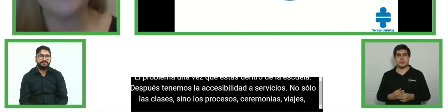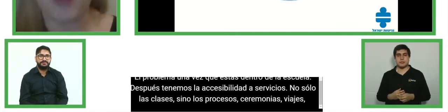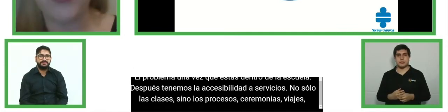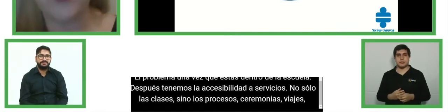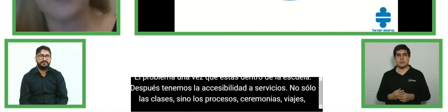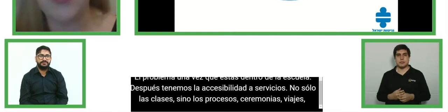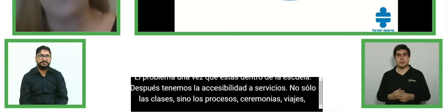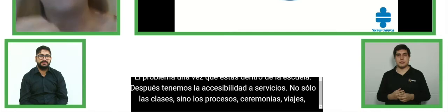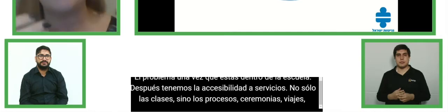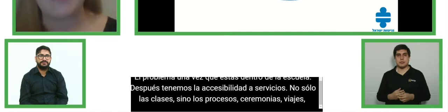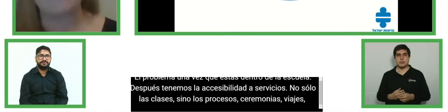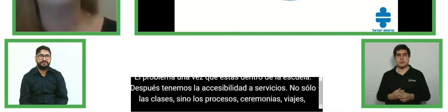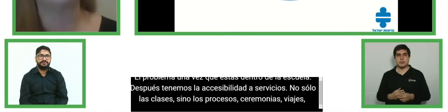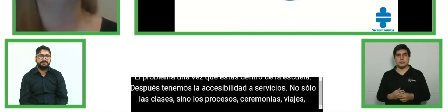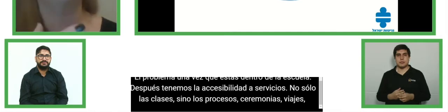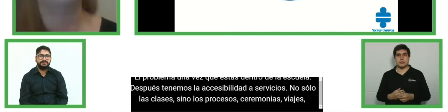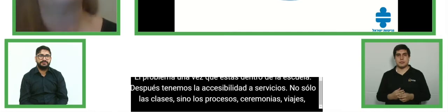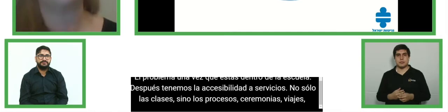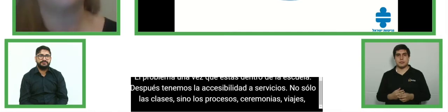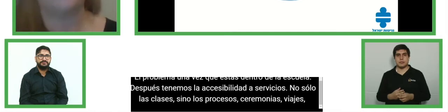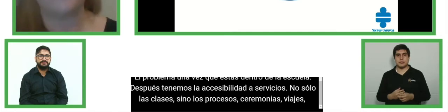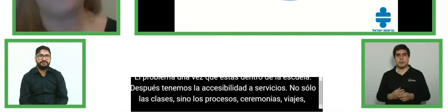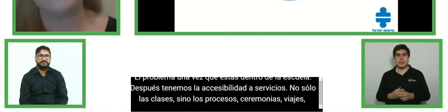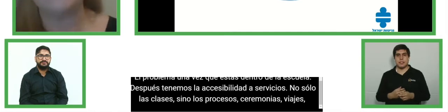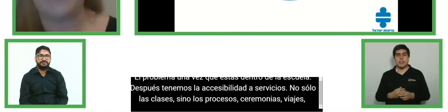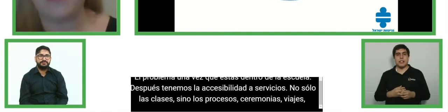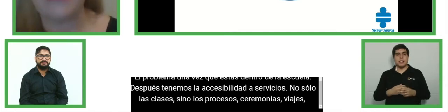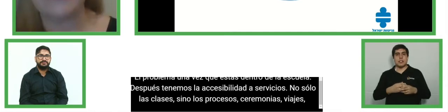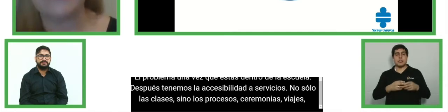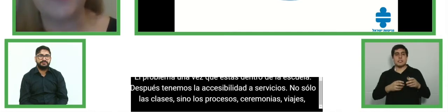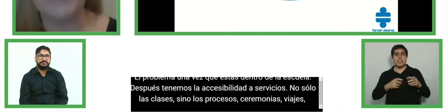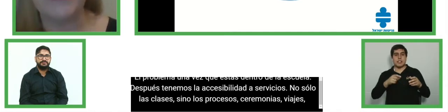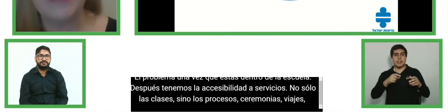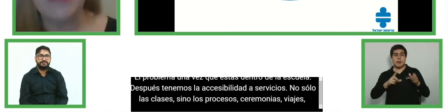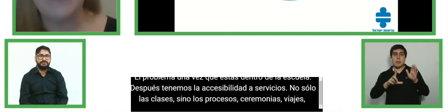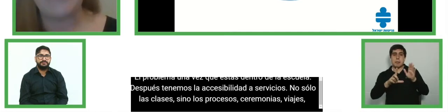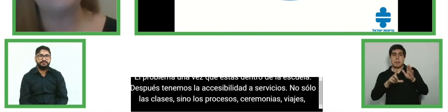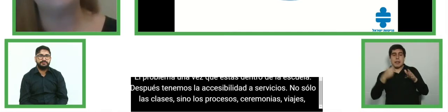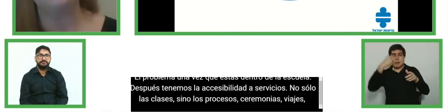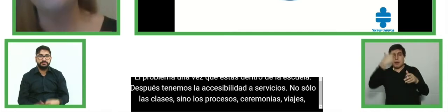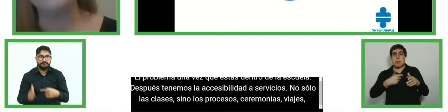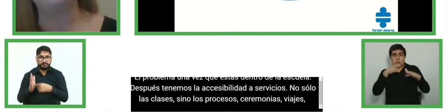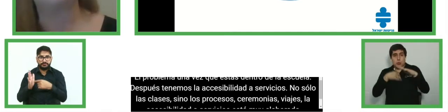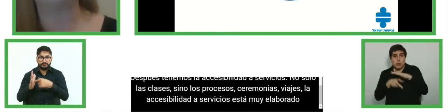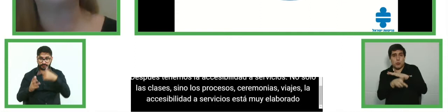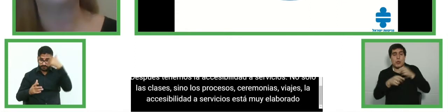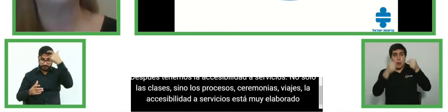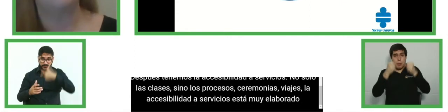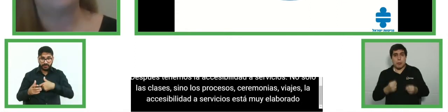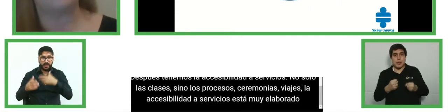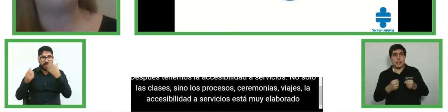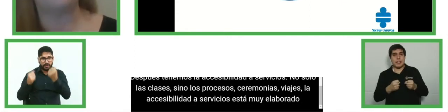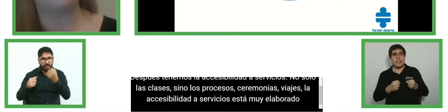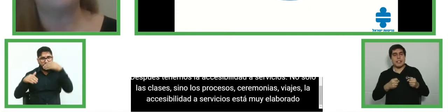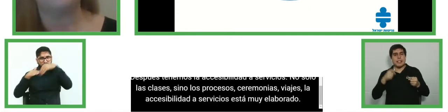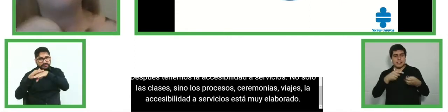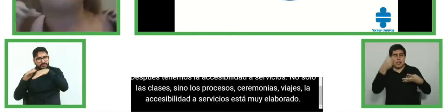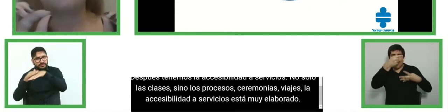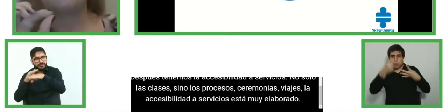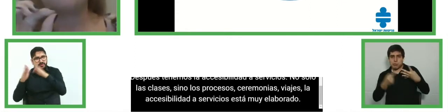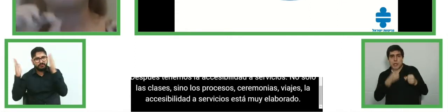da instrucciones de cómo hacerlo, de cómo asegurarse que hay accesibilidad, y te